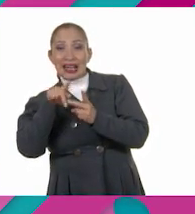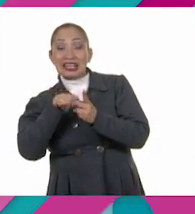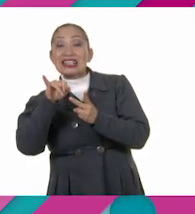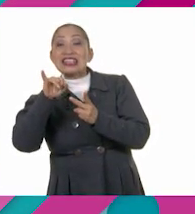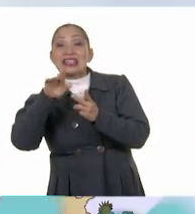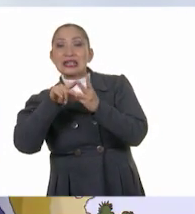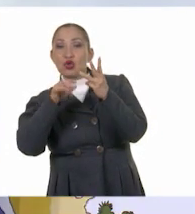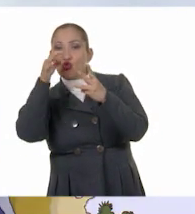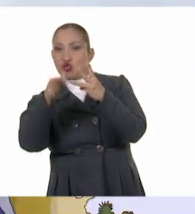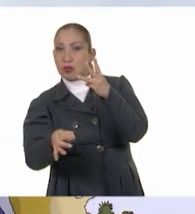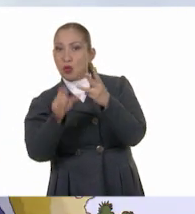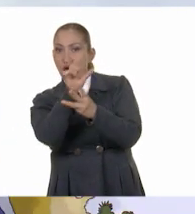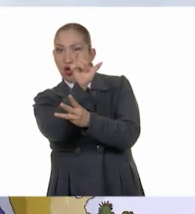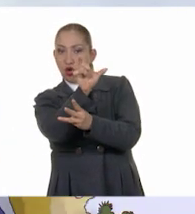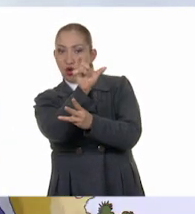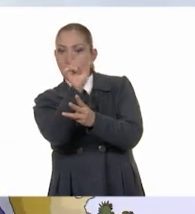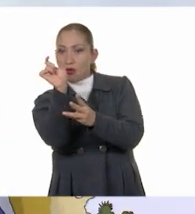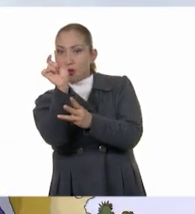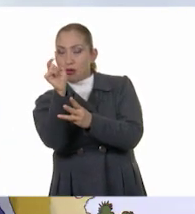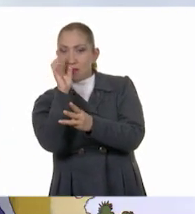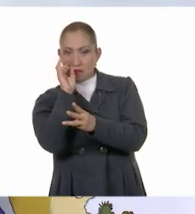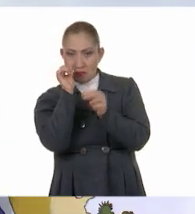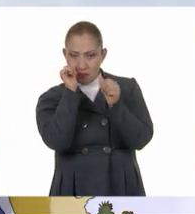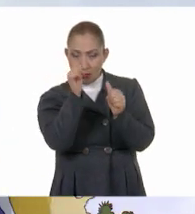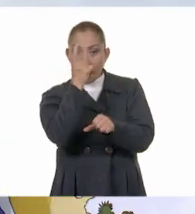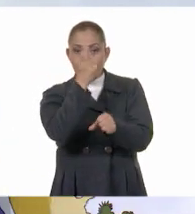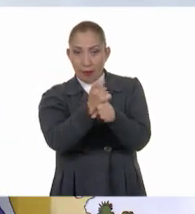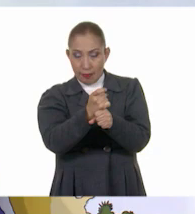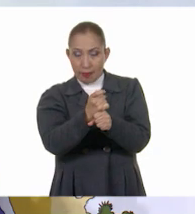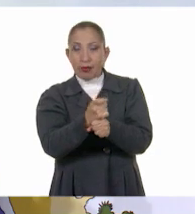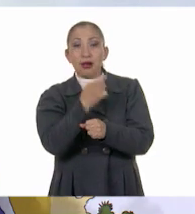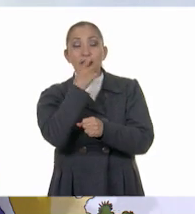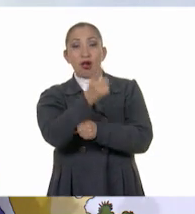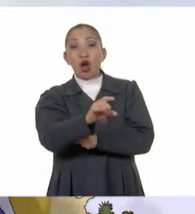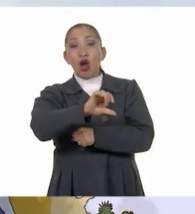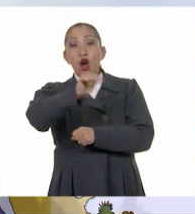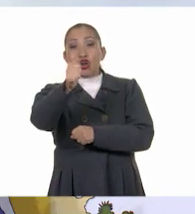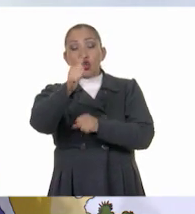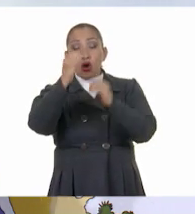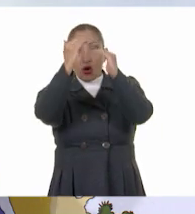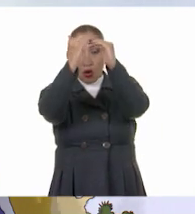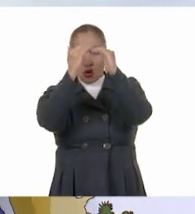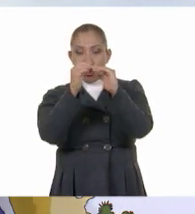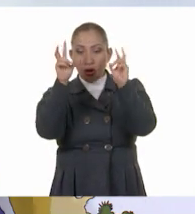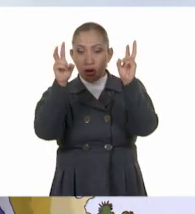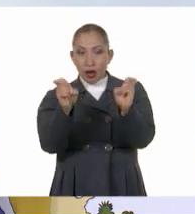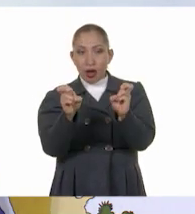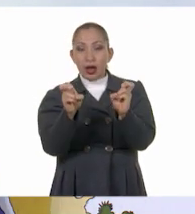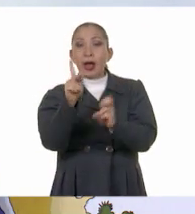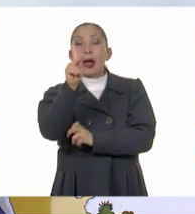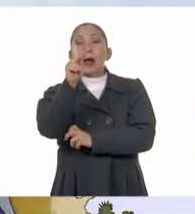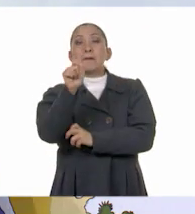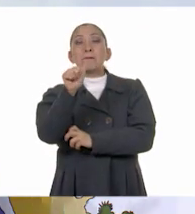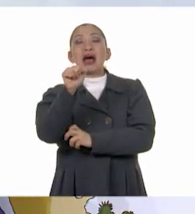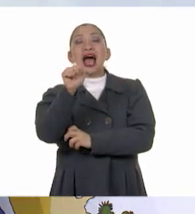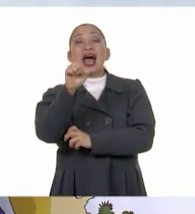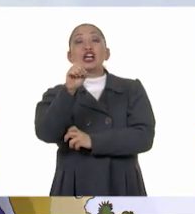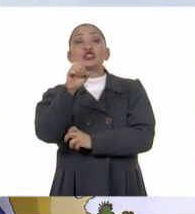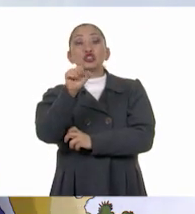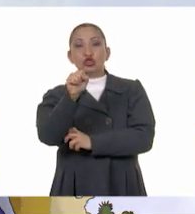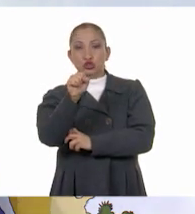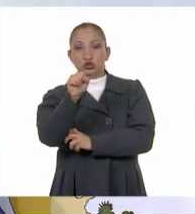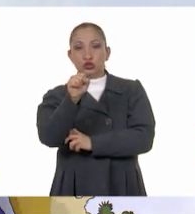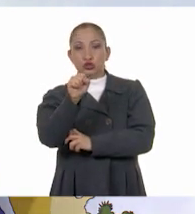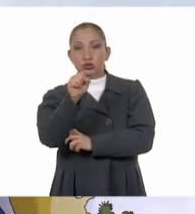e ir. Así que fíjense muy bien. Primero vamos a poner otro subtítulo que se llame pasos, ¿de acuerdo? De acuerdo. Y